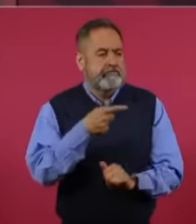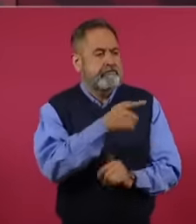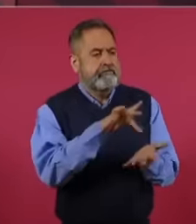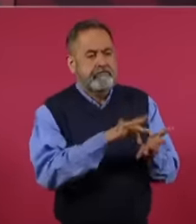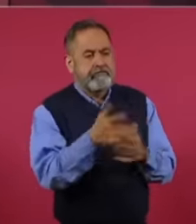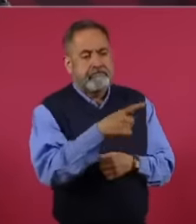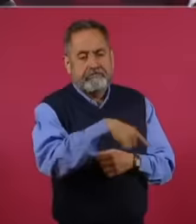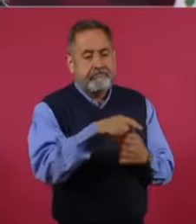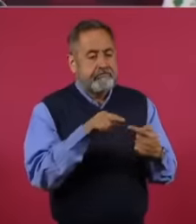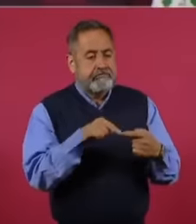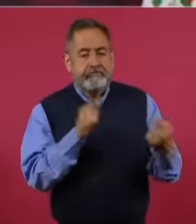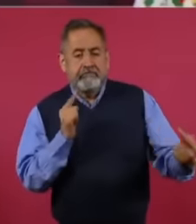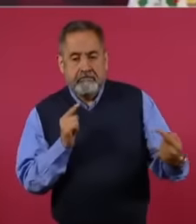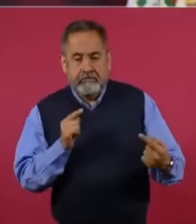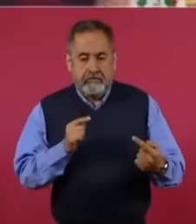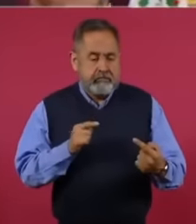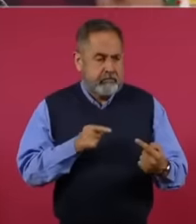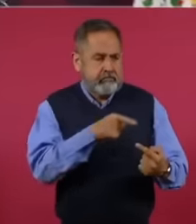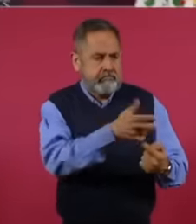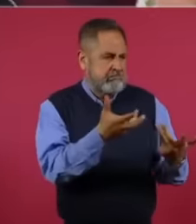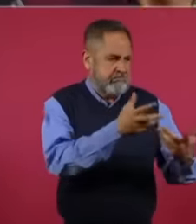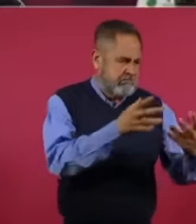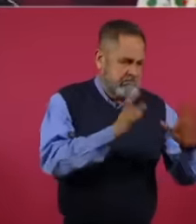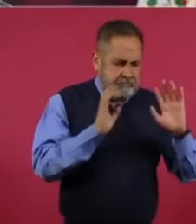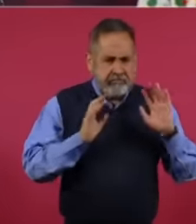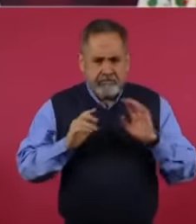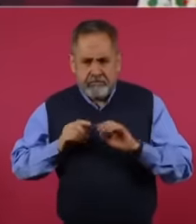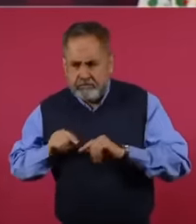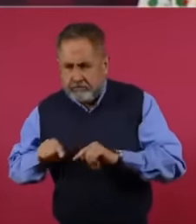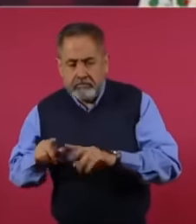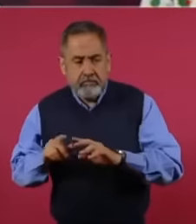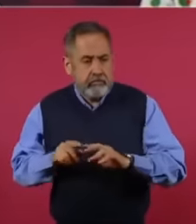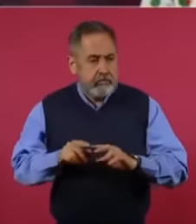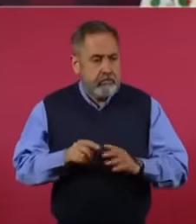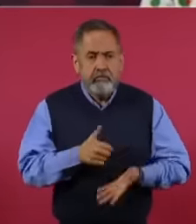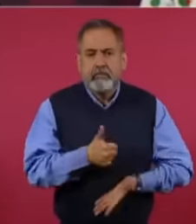porque lo estamos haciendo entre todos. Ellos han ayudado mucho,